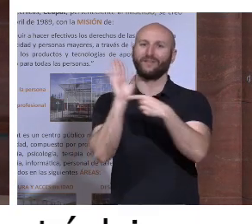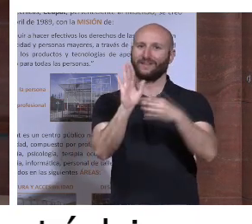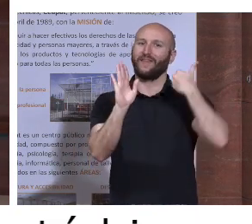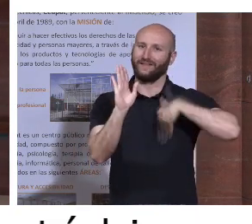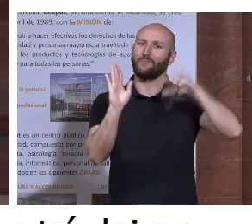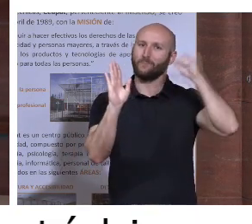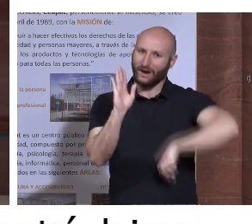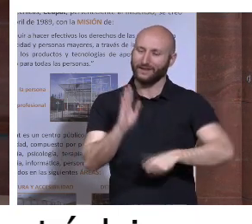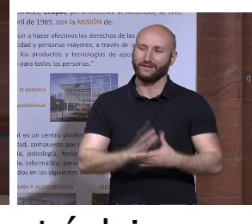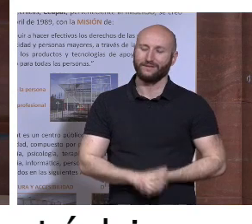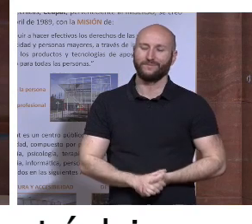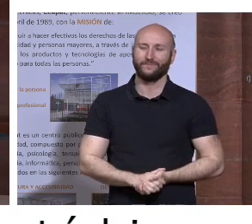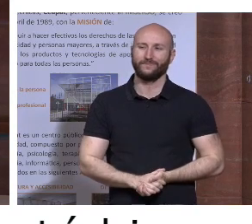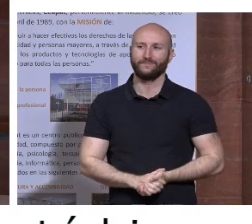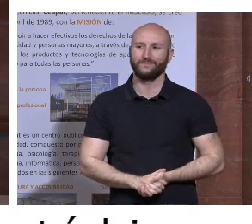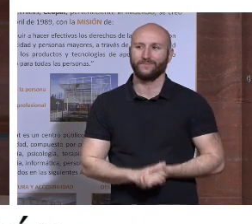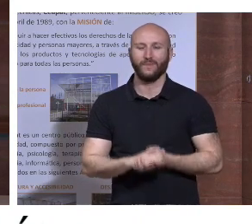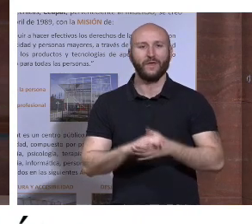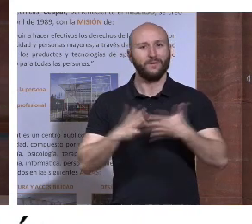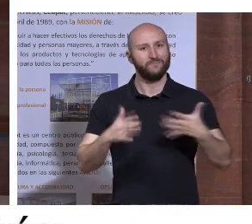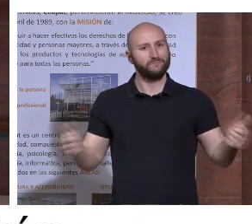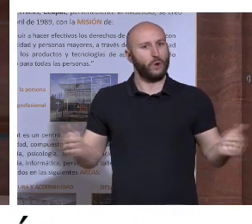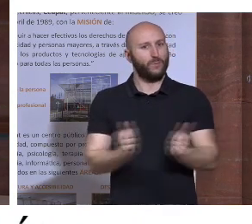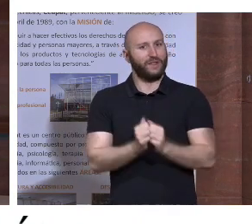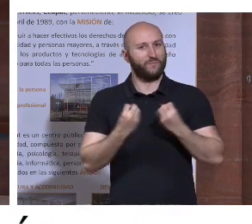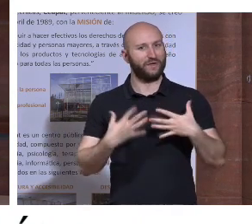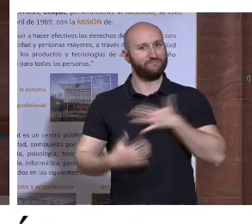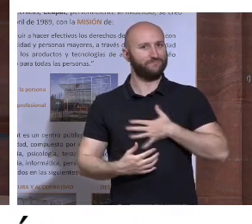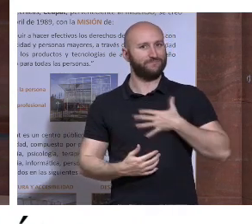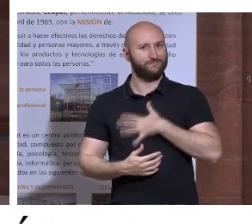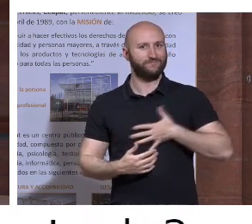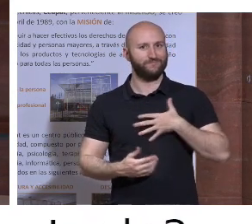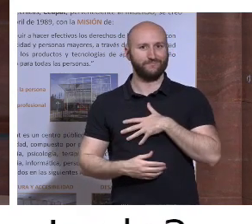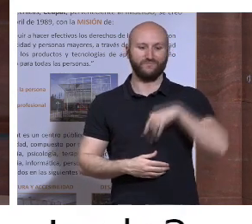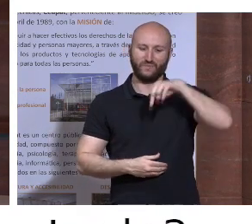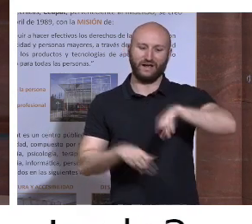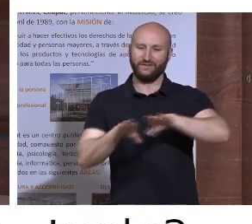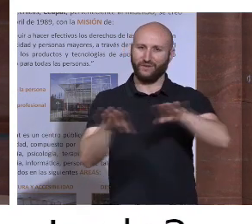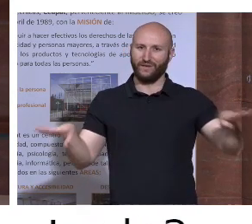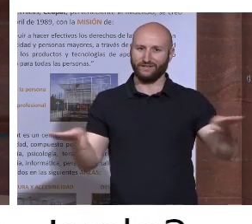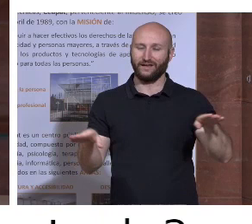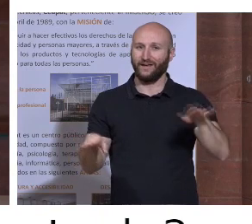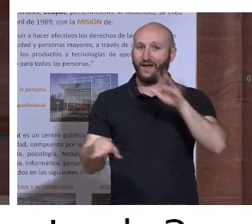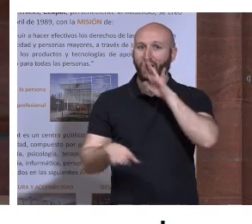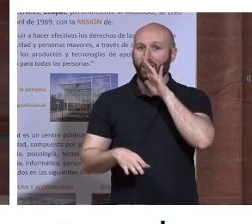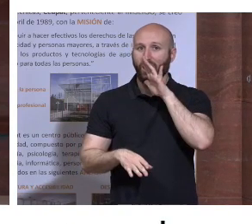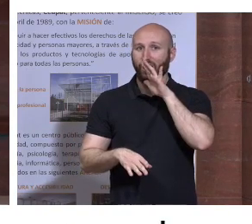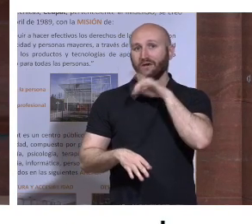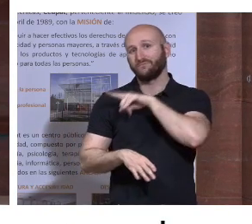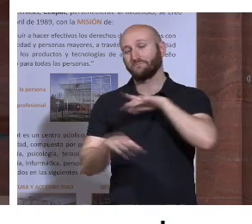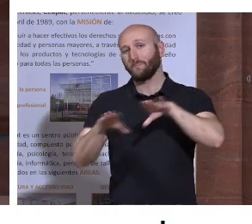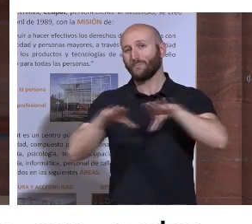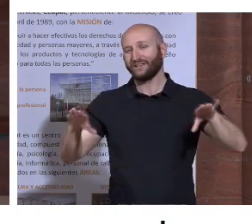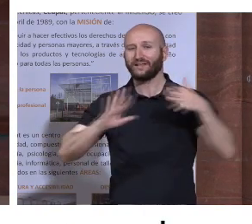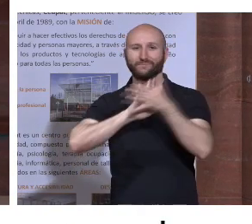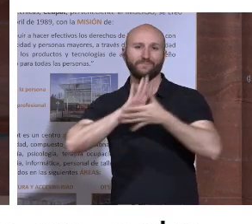ponentes, ¿vale? Estamos muy bien acompañadas en esta mesa y ahora, aunque esta mesa habla,